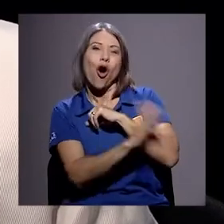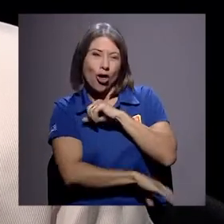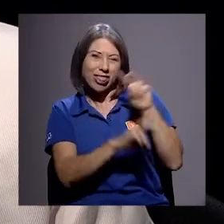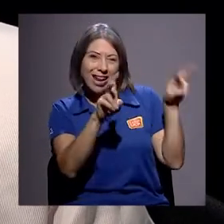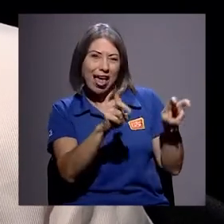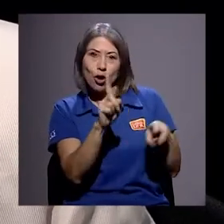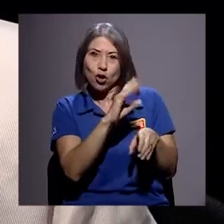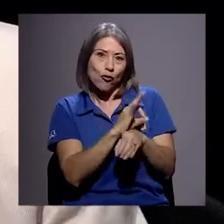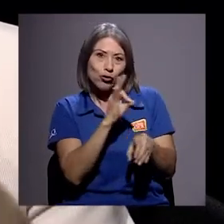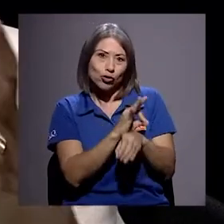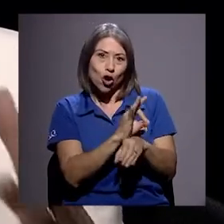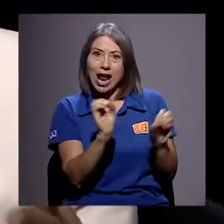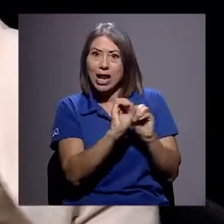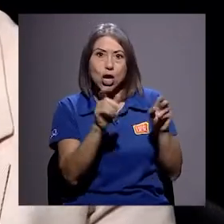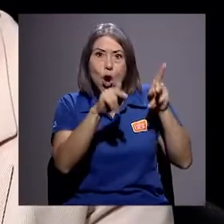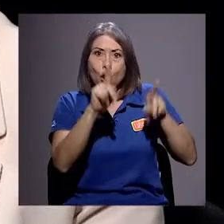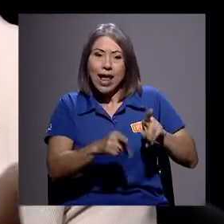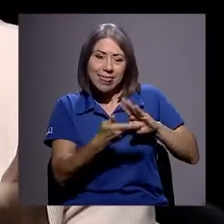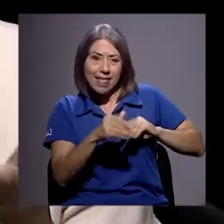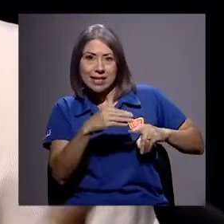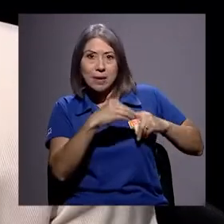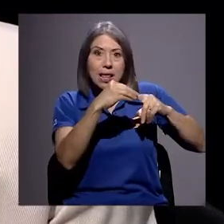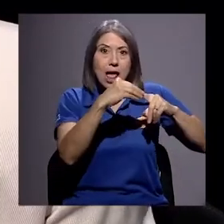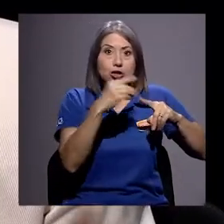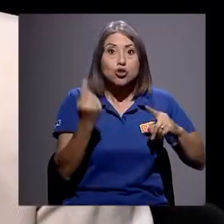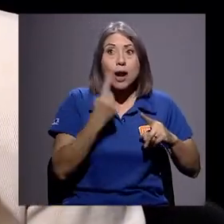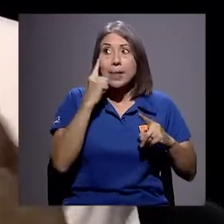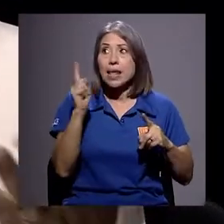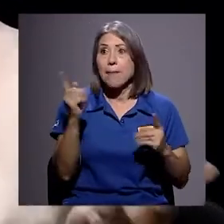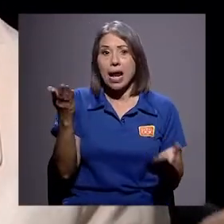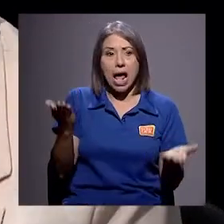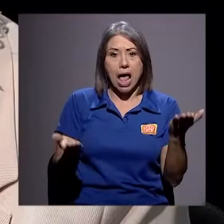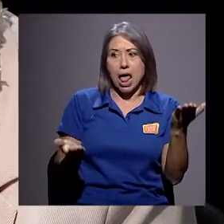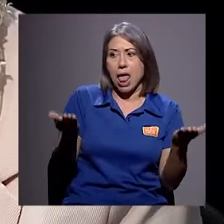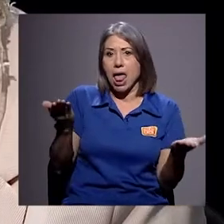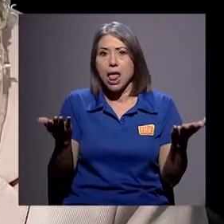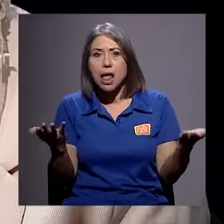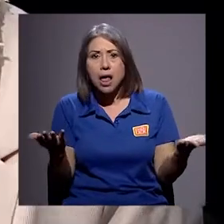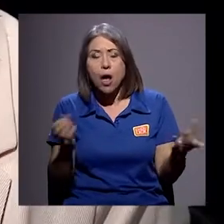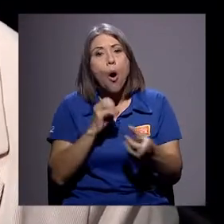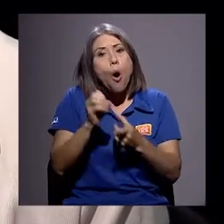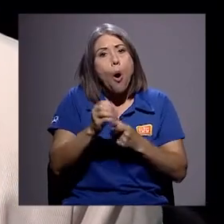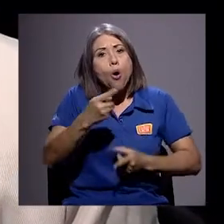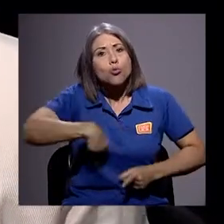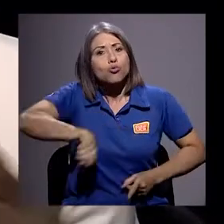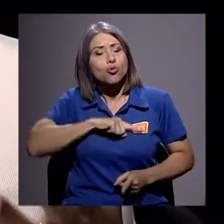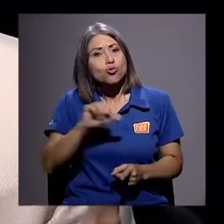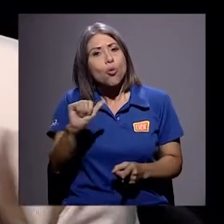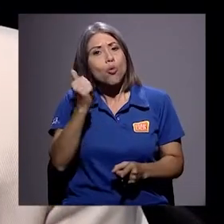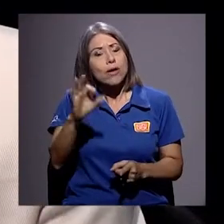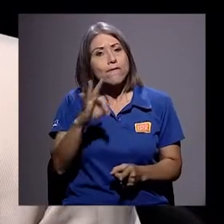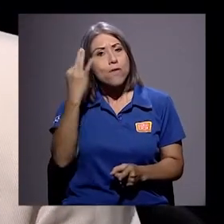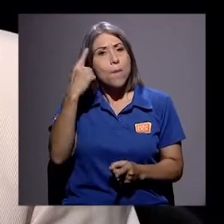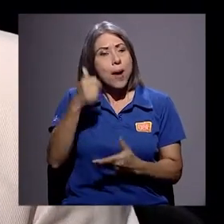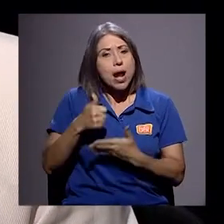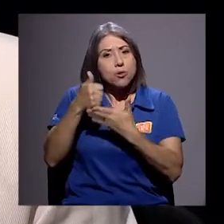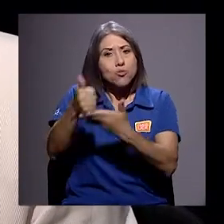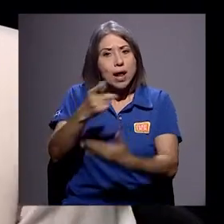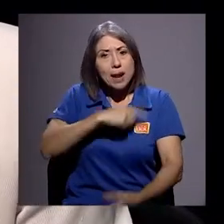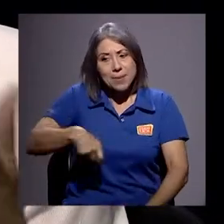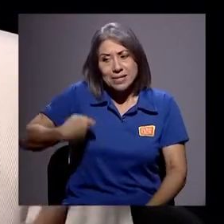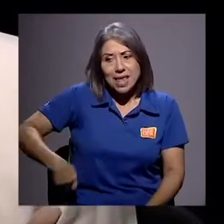experimentada y capaz solo para no para no tener ese desbalance obtendremos otras maneras de ayudarle al presidente